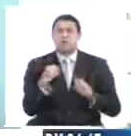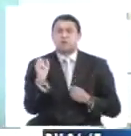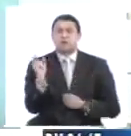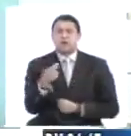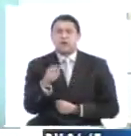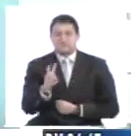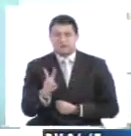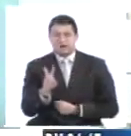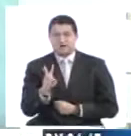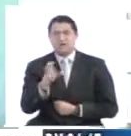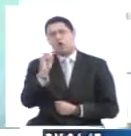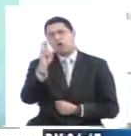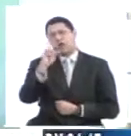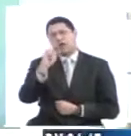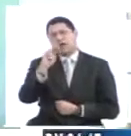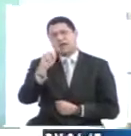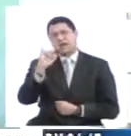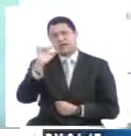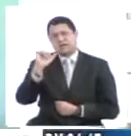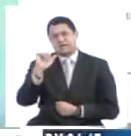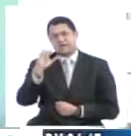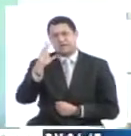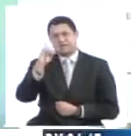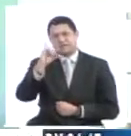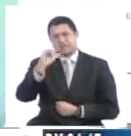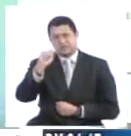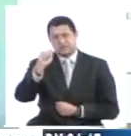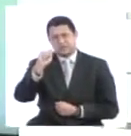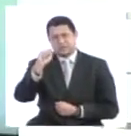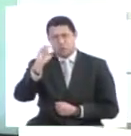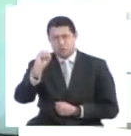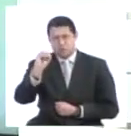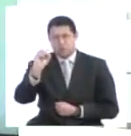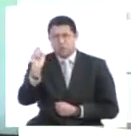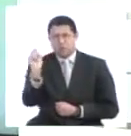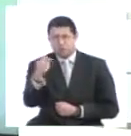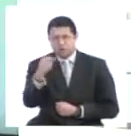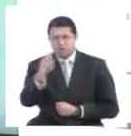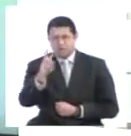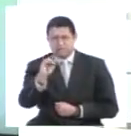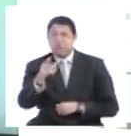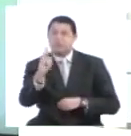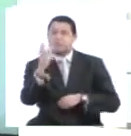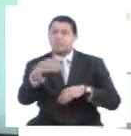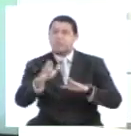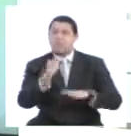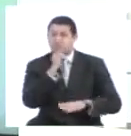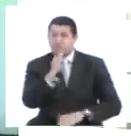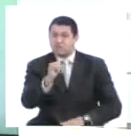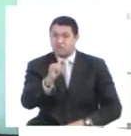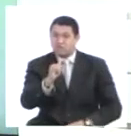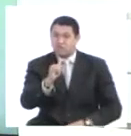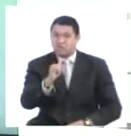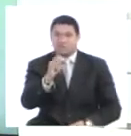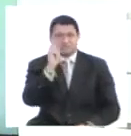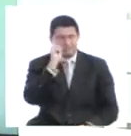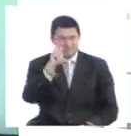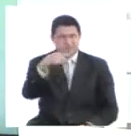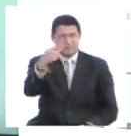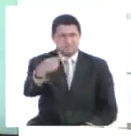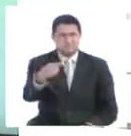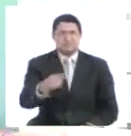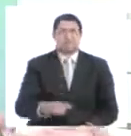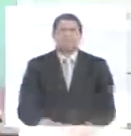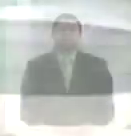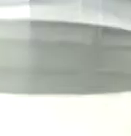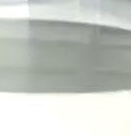oriana días en instagram y días o con bajos es momento de hacer nuestra segunda pausa y ya venimos con nuestro recorrido informativo